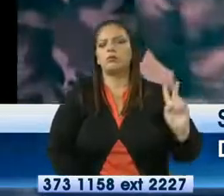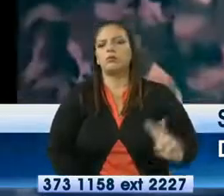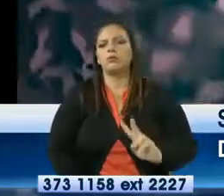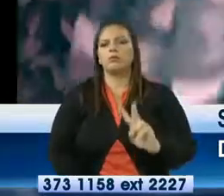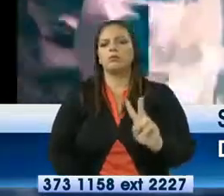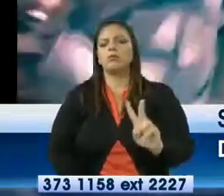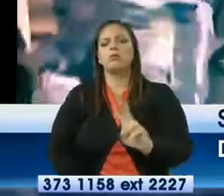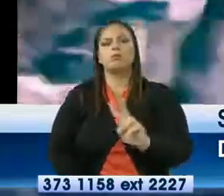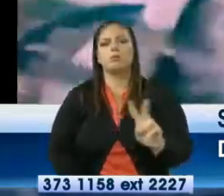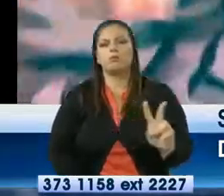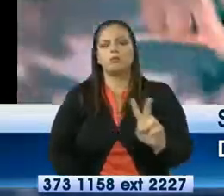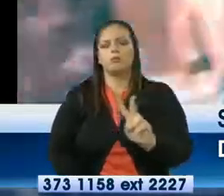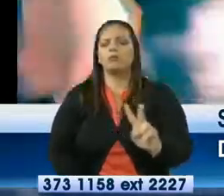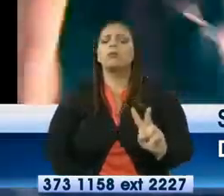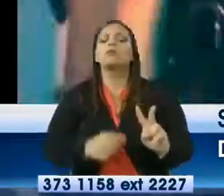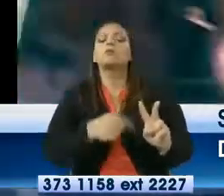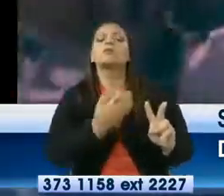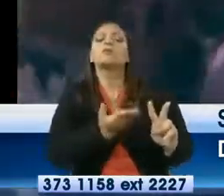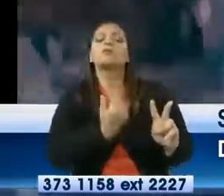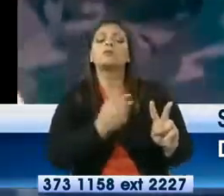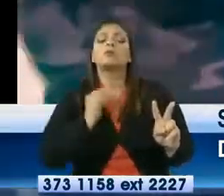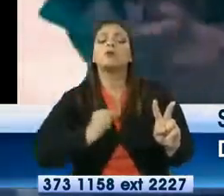hecho.